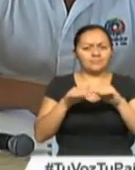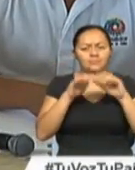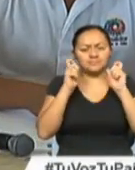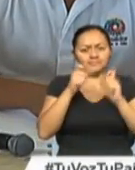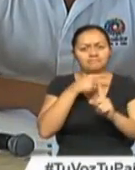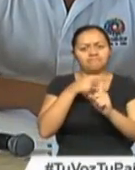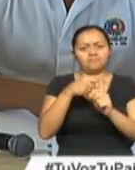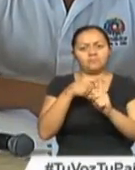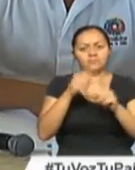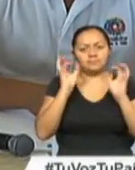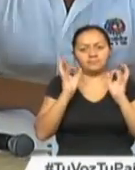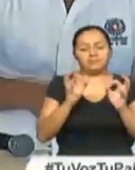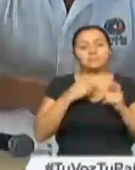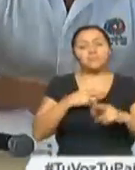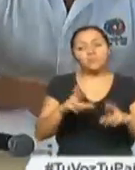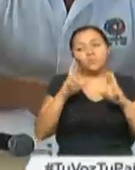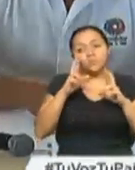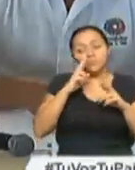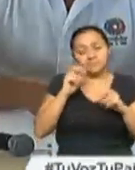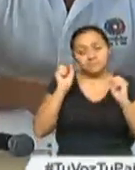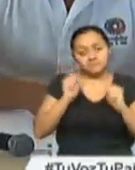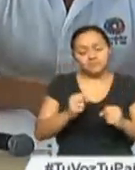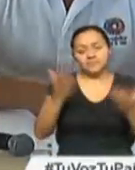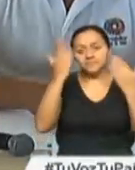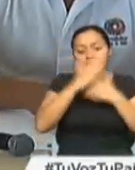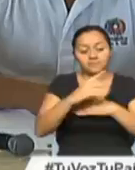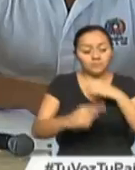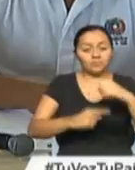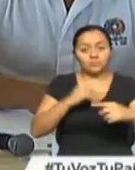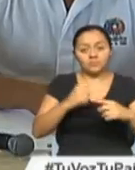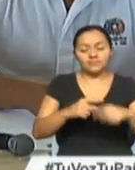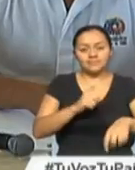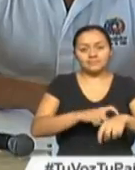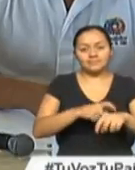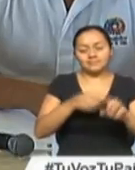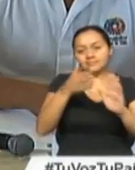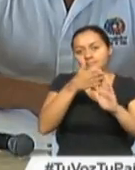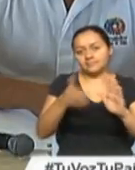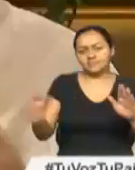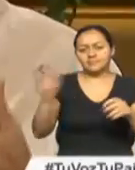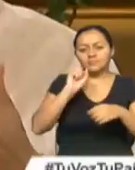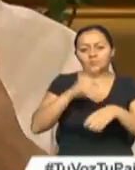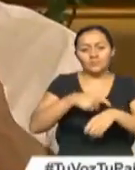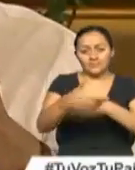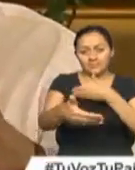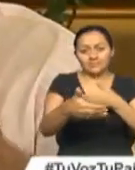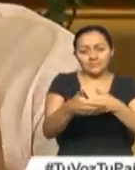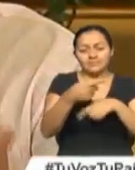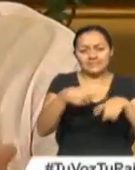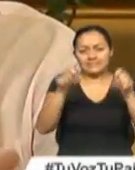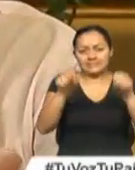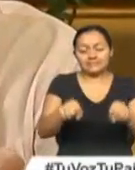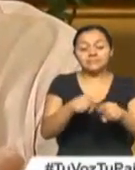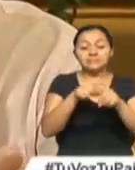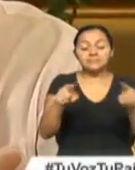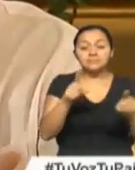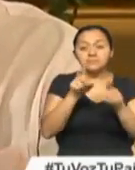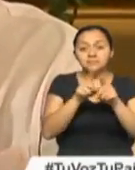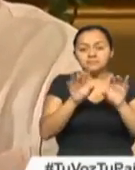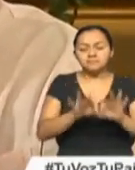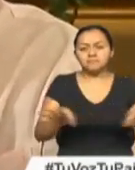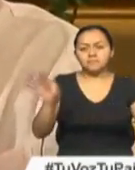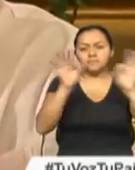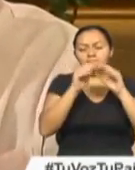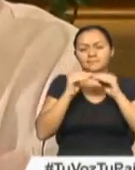exitoso. Ojalá podamos terminarlo en un tiempo más corto, pero es